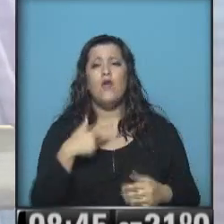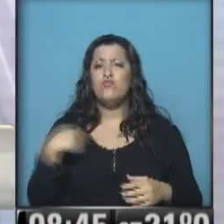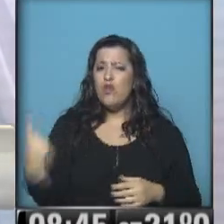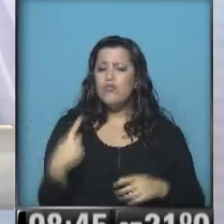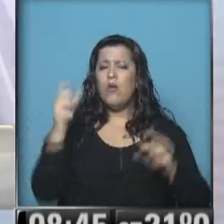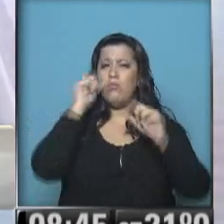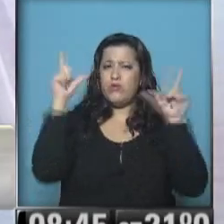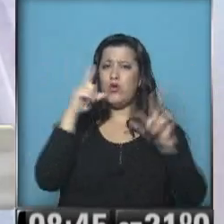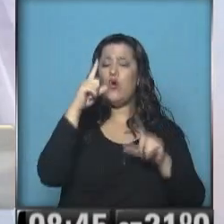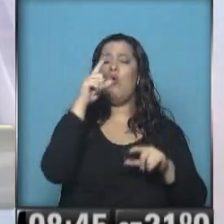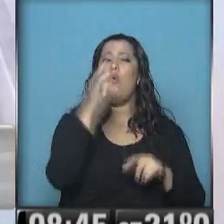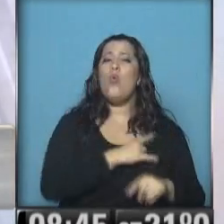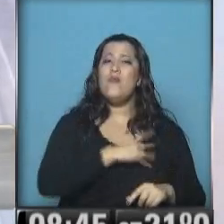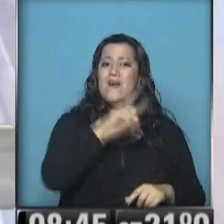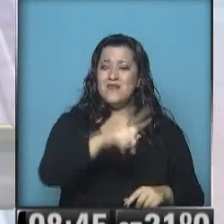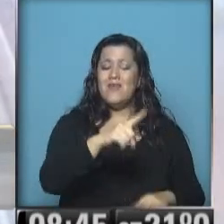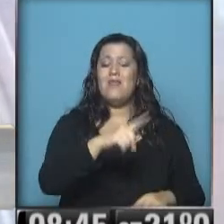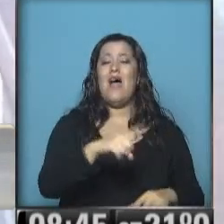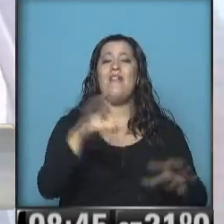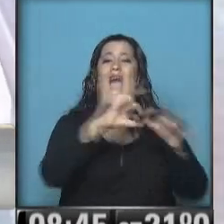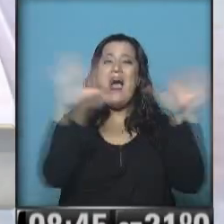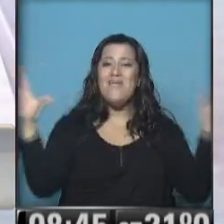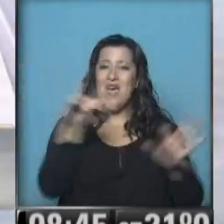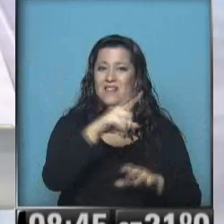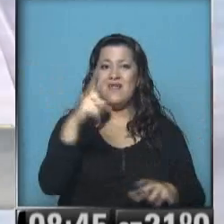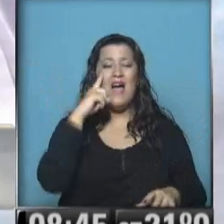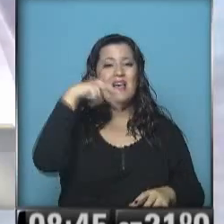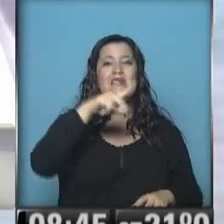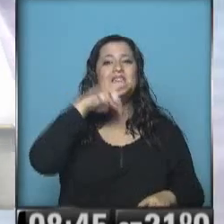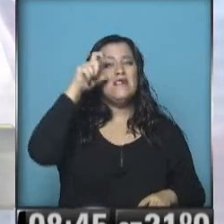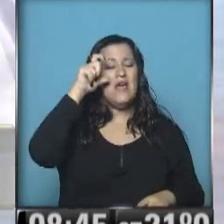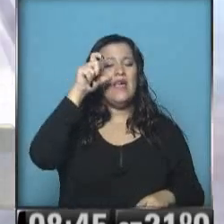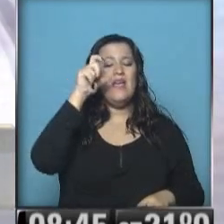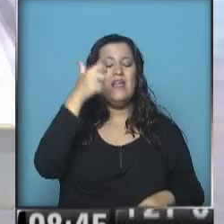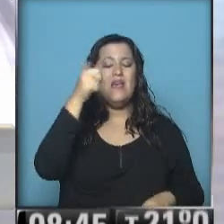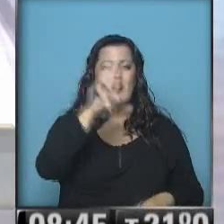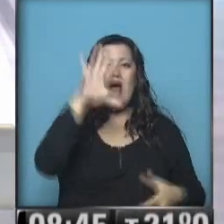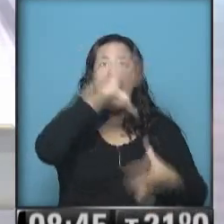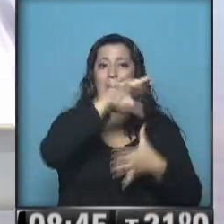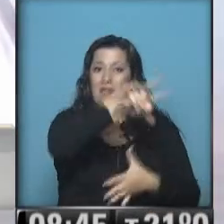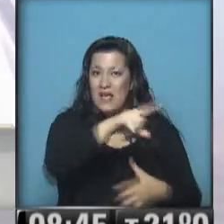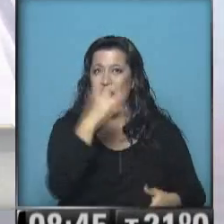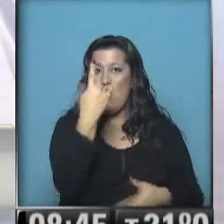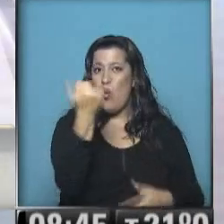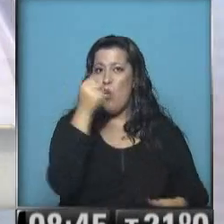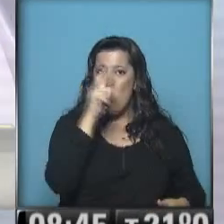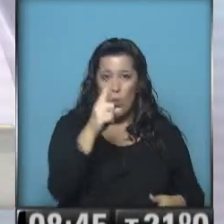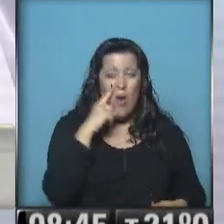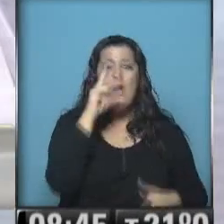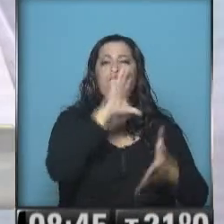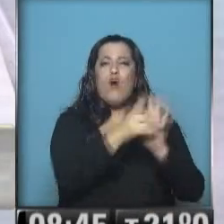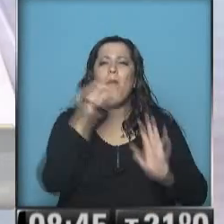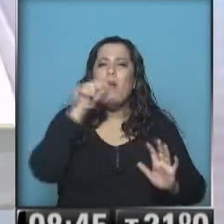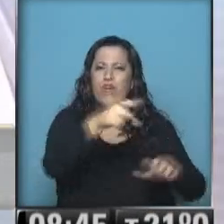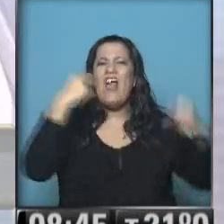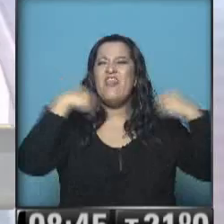de que el agua y la universidad abierta entre americana que trata de mostrar de cara a la sociedad una imagen de deporte de masas posición de